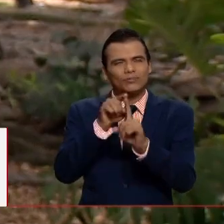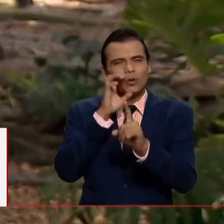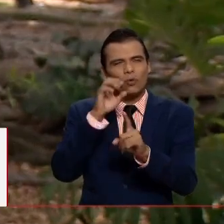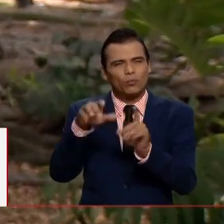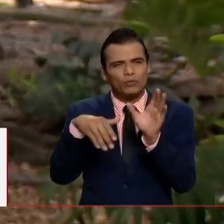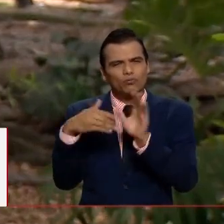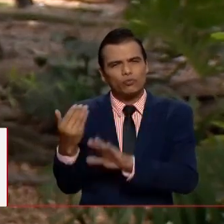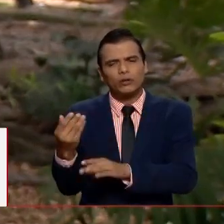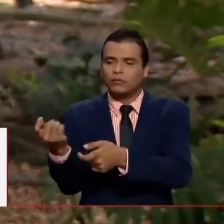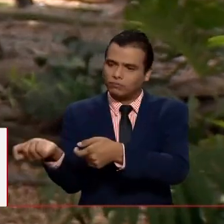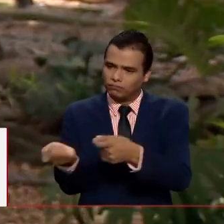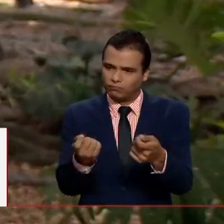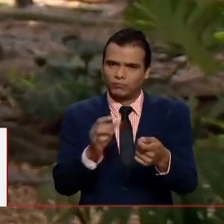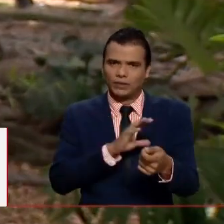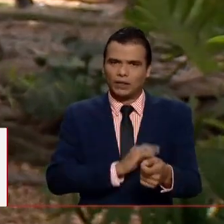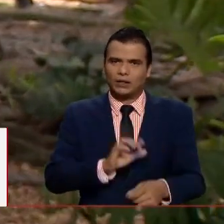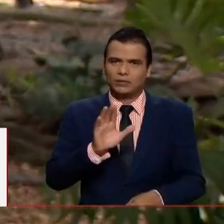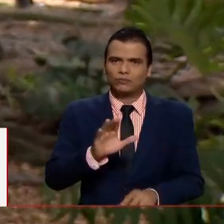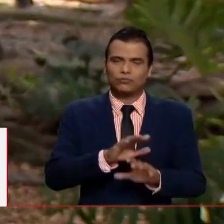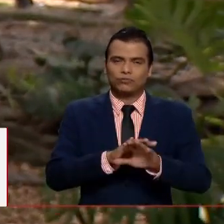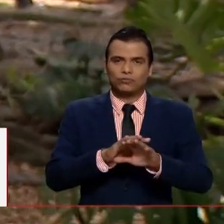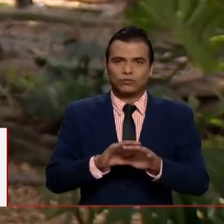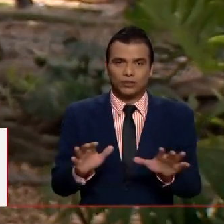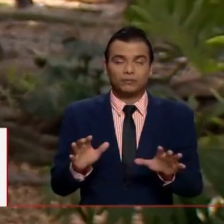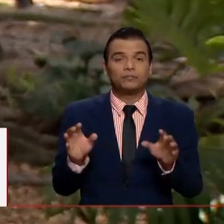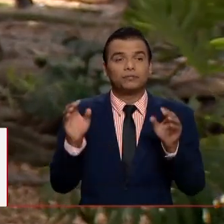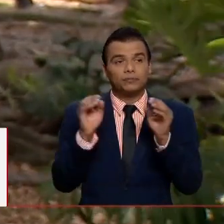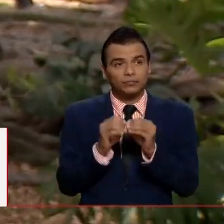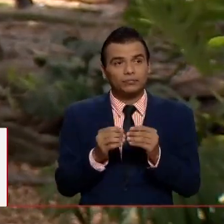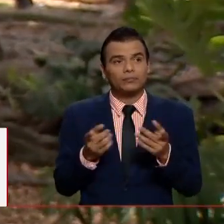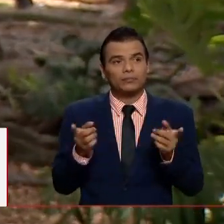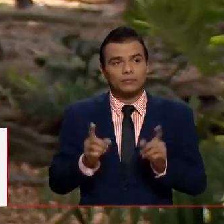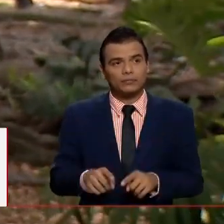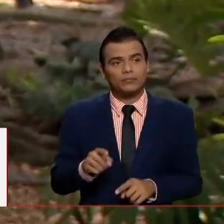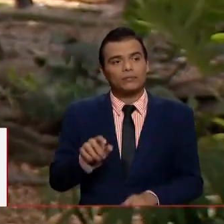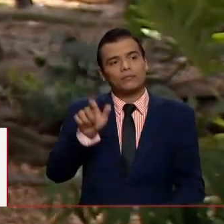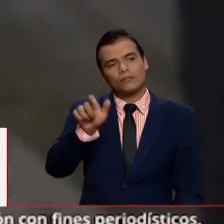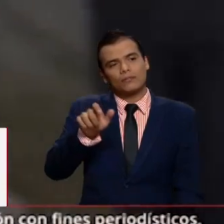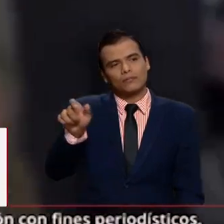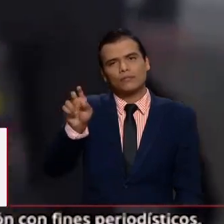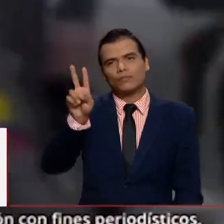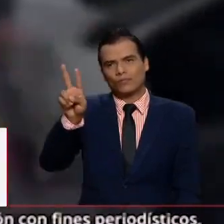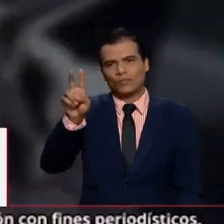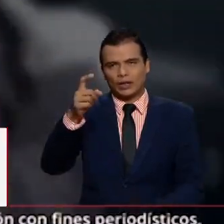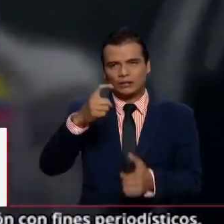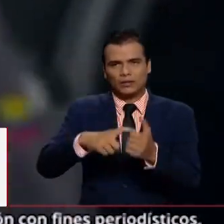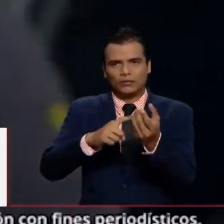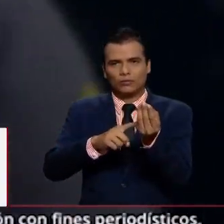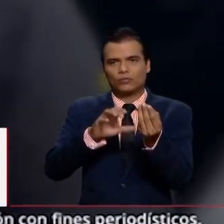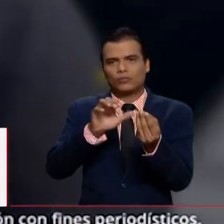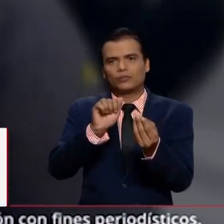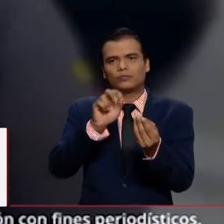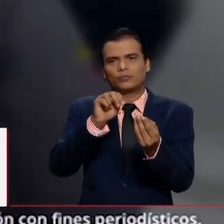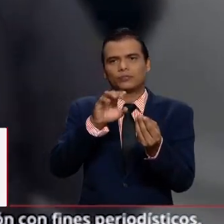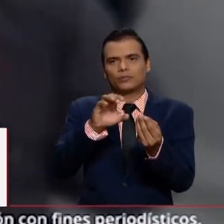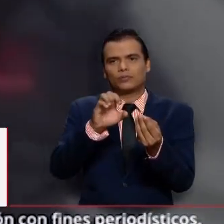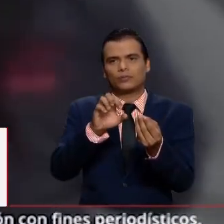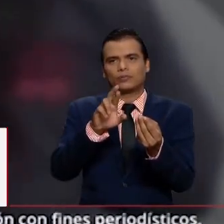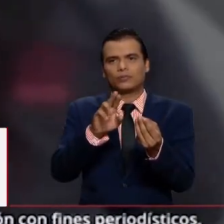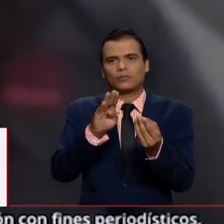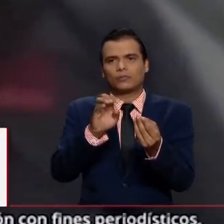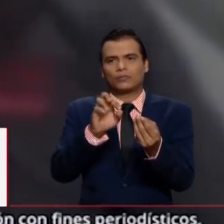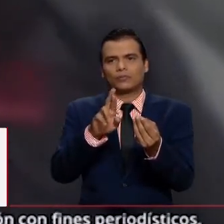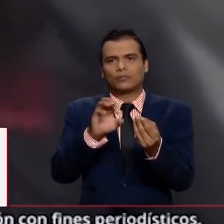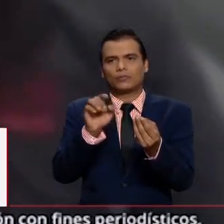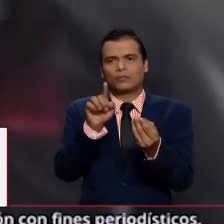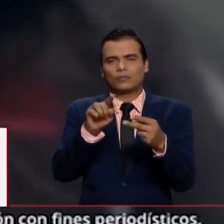La Fiscalía logró la captura de dos presuntos integrantes de la red delincuencial Los Cancerberos, identificados como Claudia Lorena Moscoso